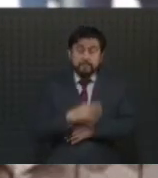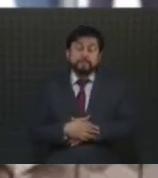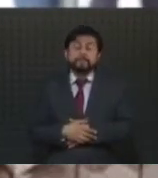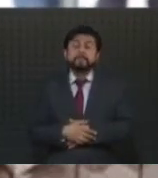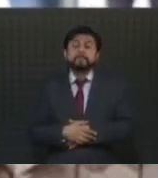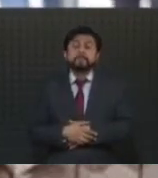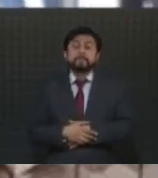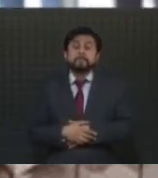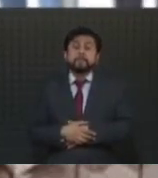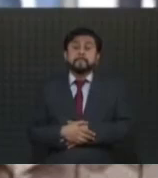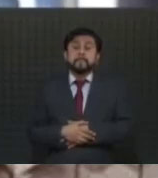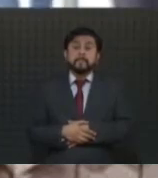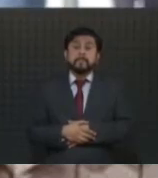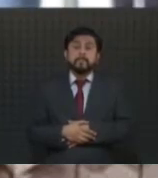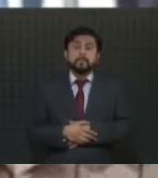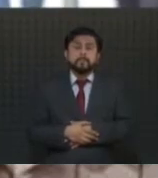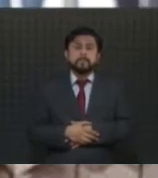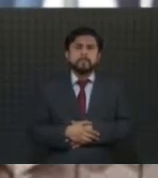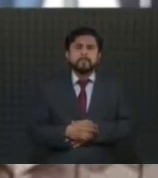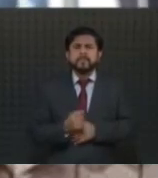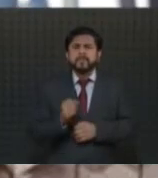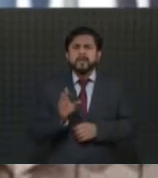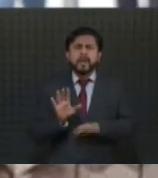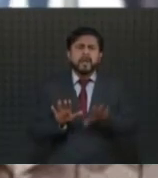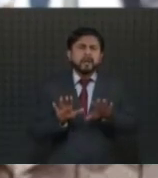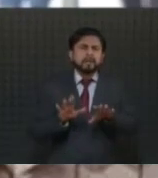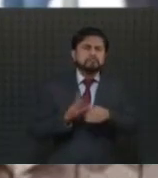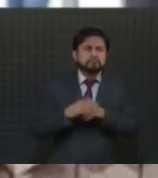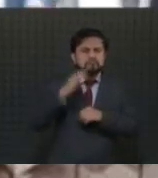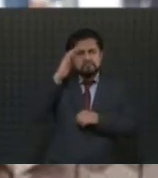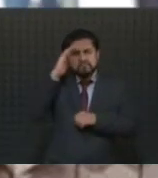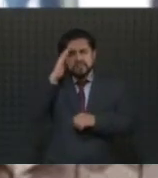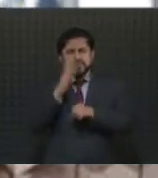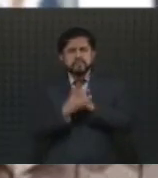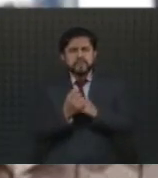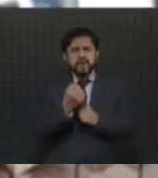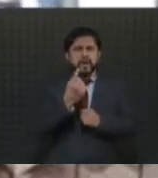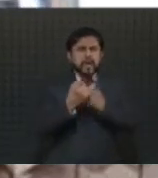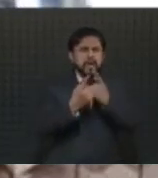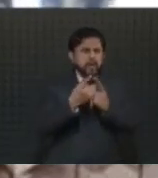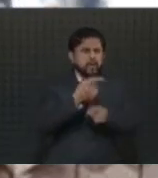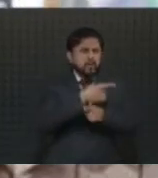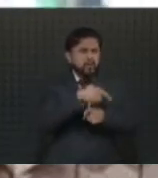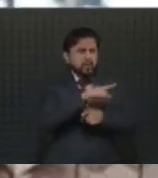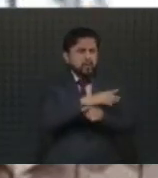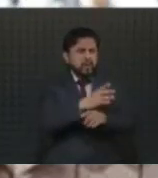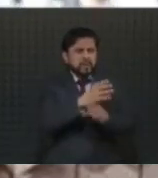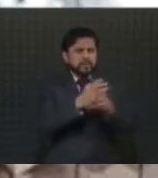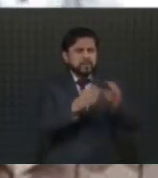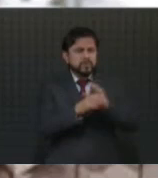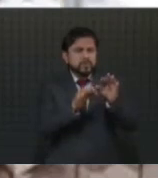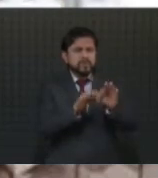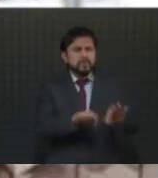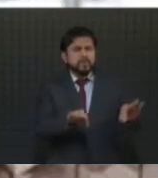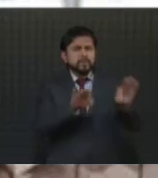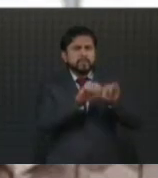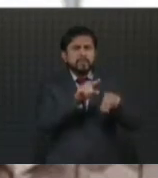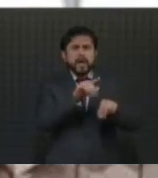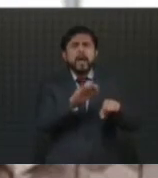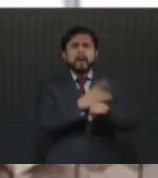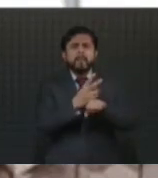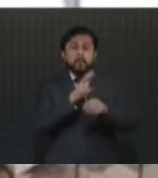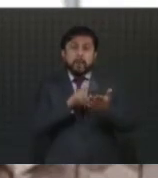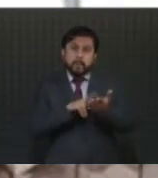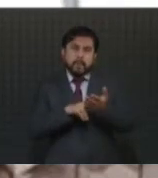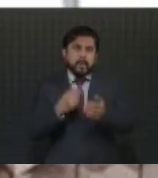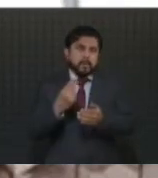concepción en donde solo lo que cuesta o solo el valor personal es lo que nos va a sacar adelante. Muy por